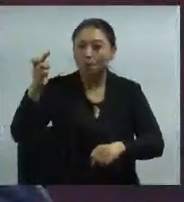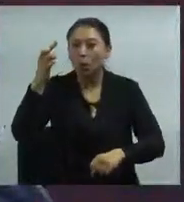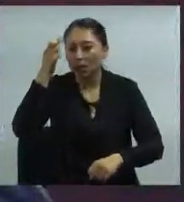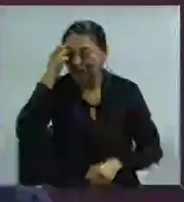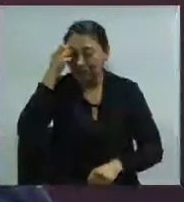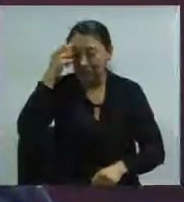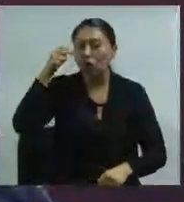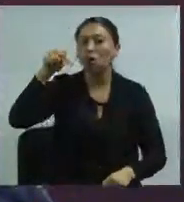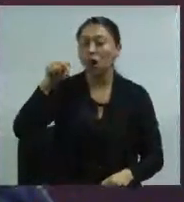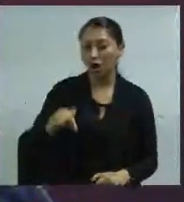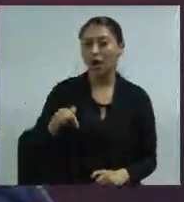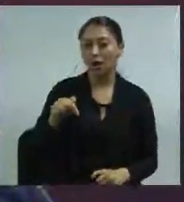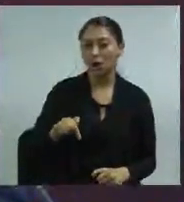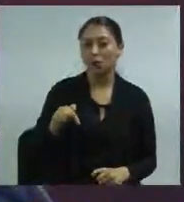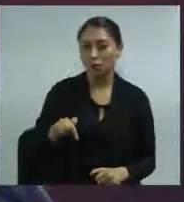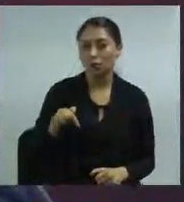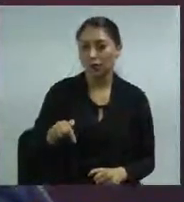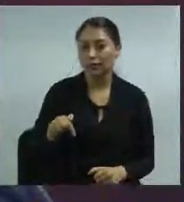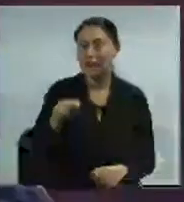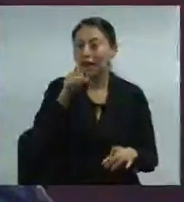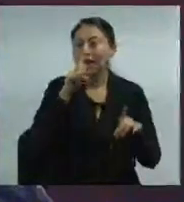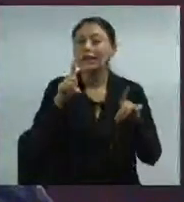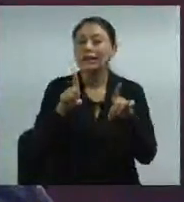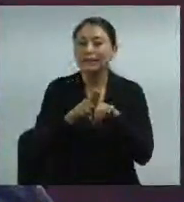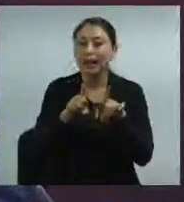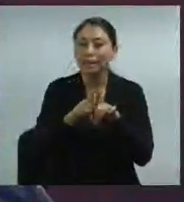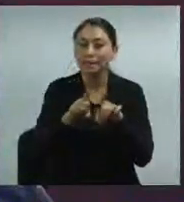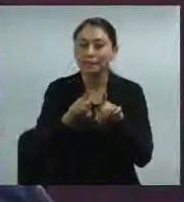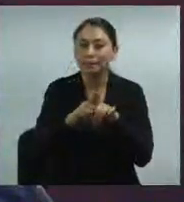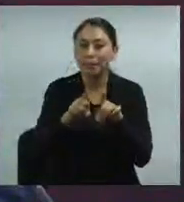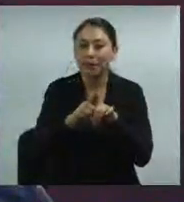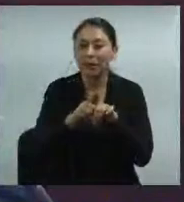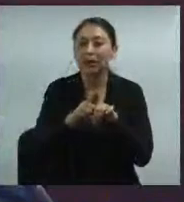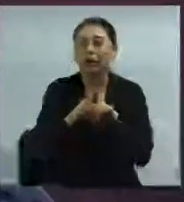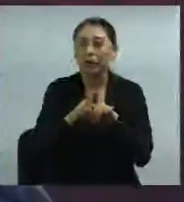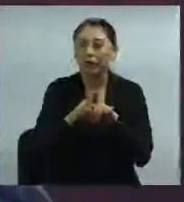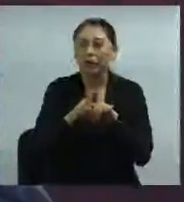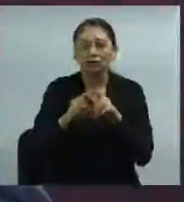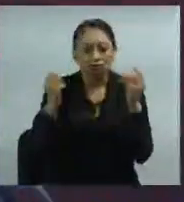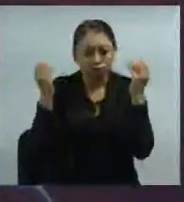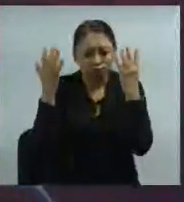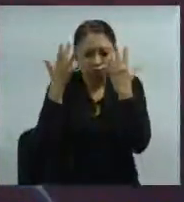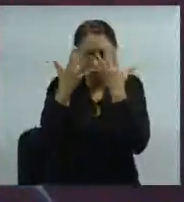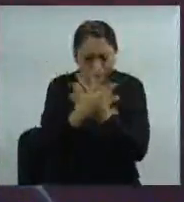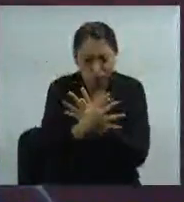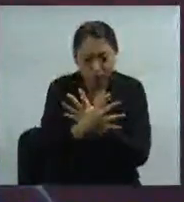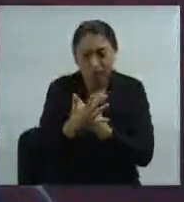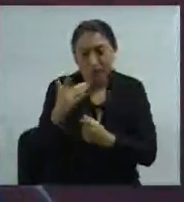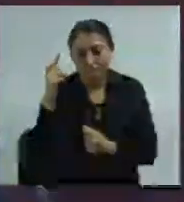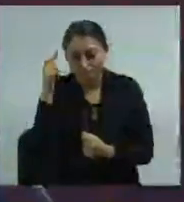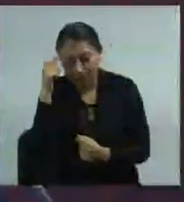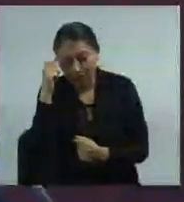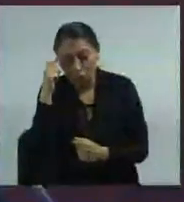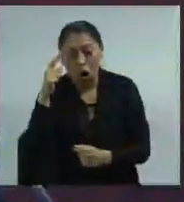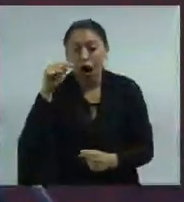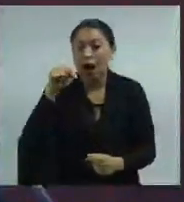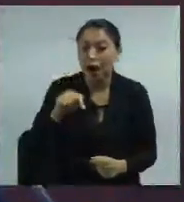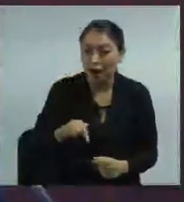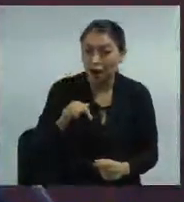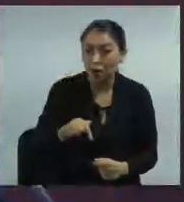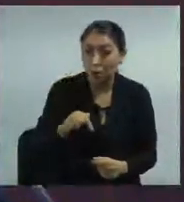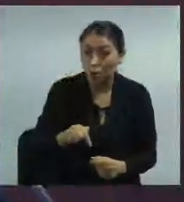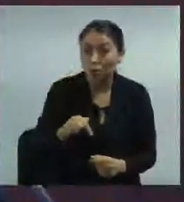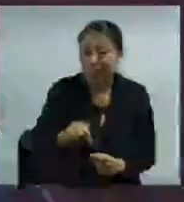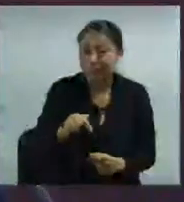estamos en este momento y de el claro error que me parece que es que en este momento, a